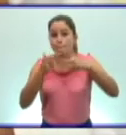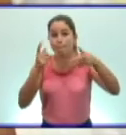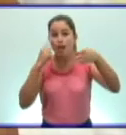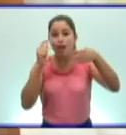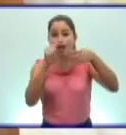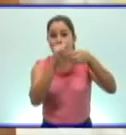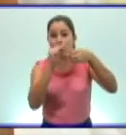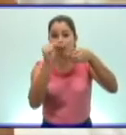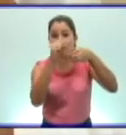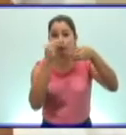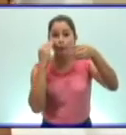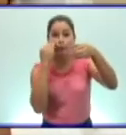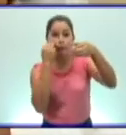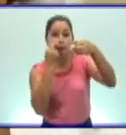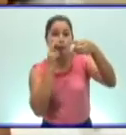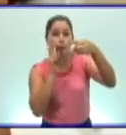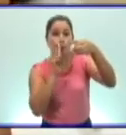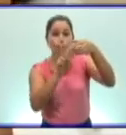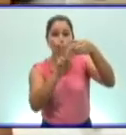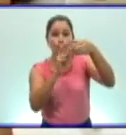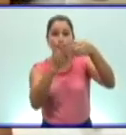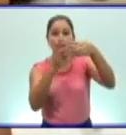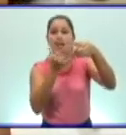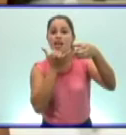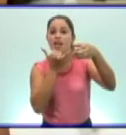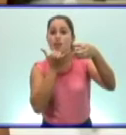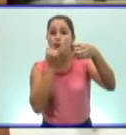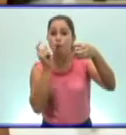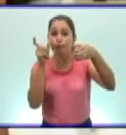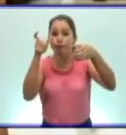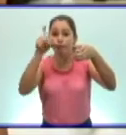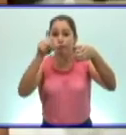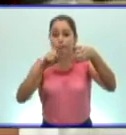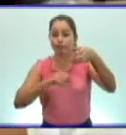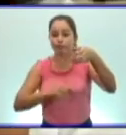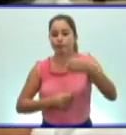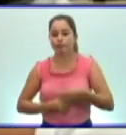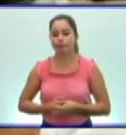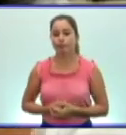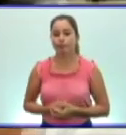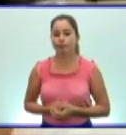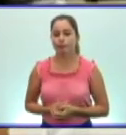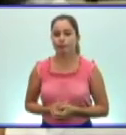a la altura de los ojos para evitar error de paralaje.